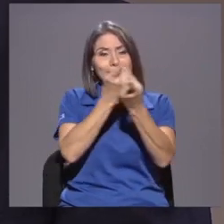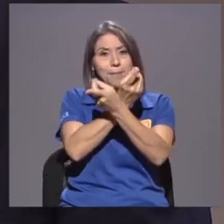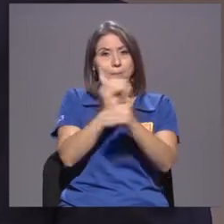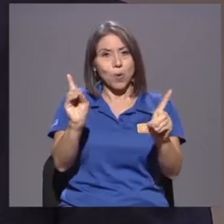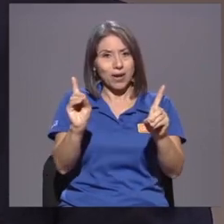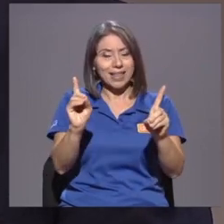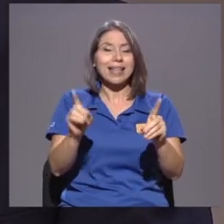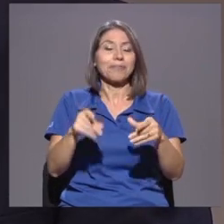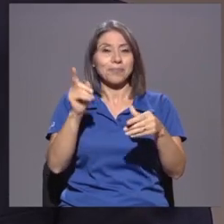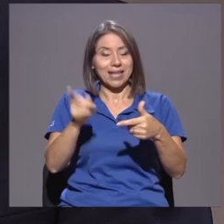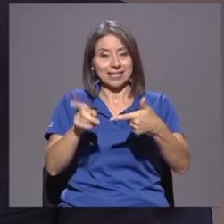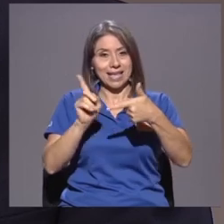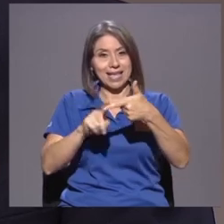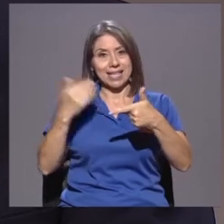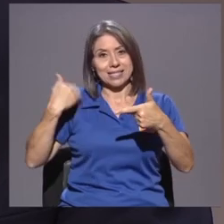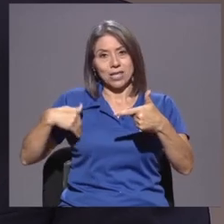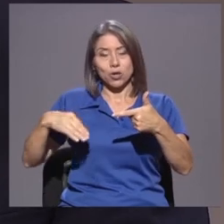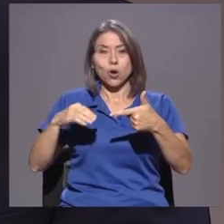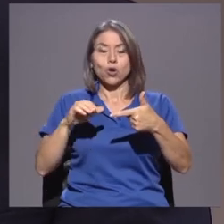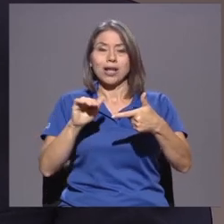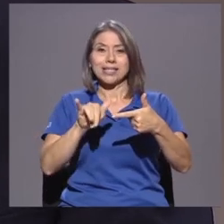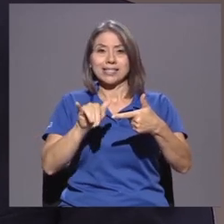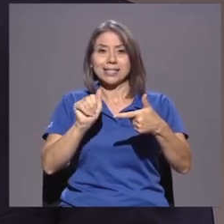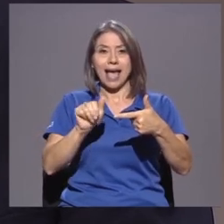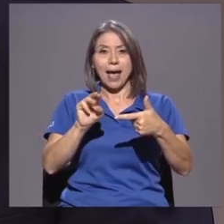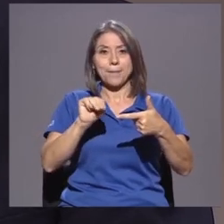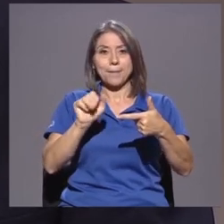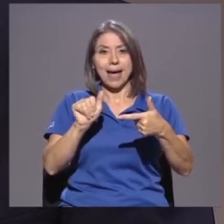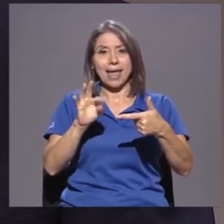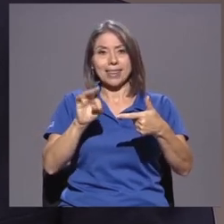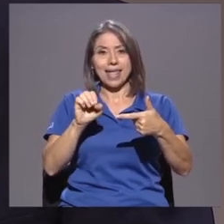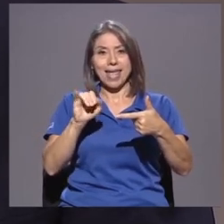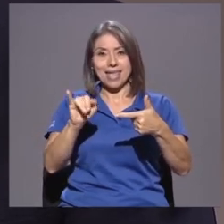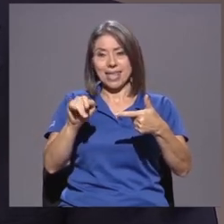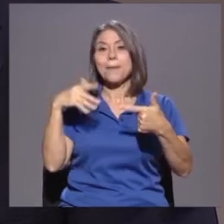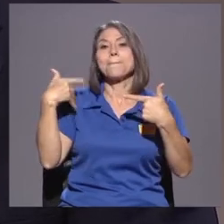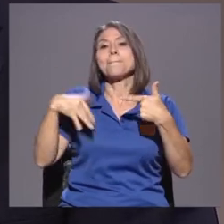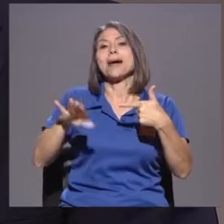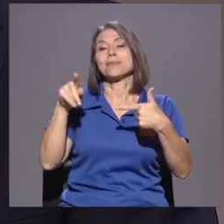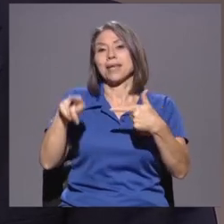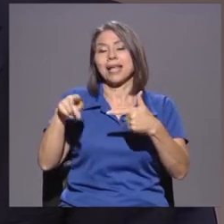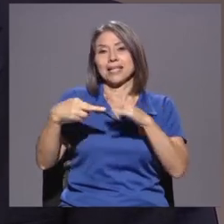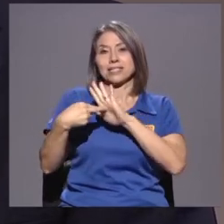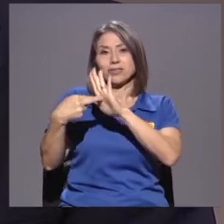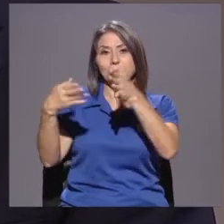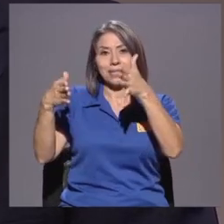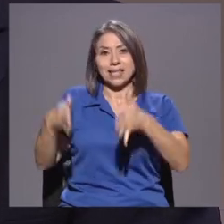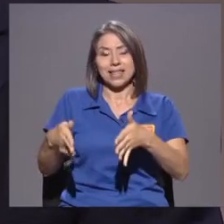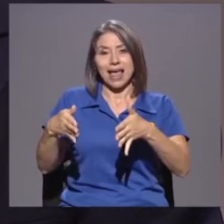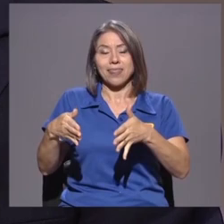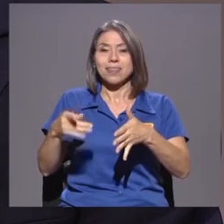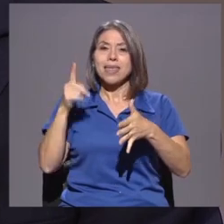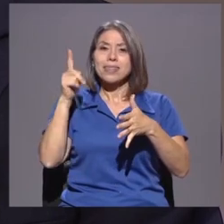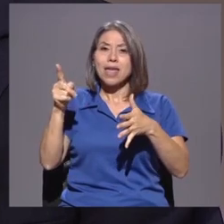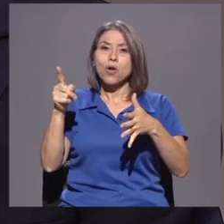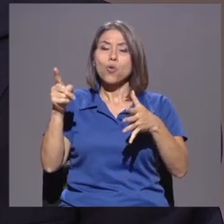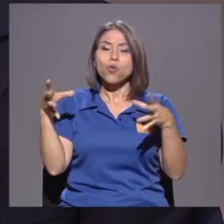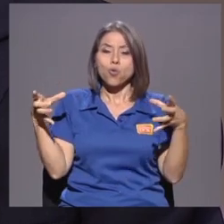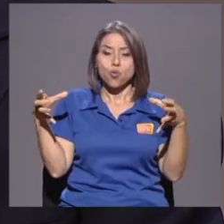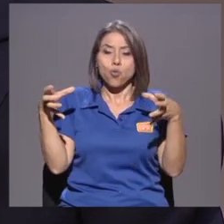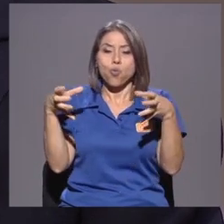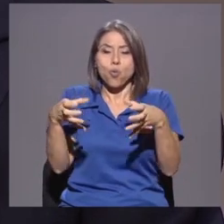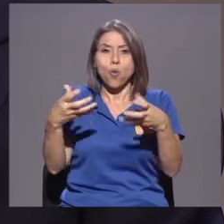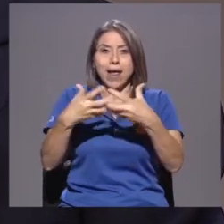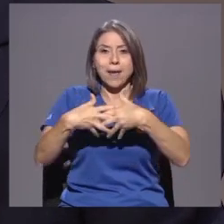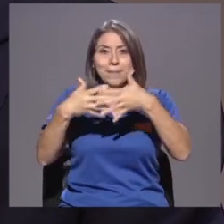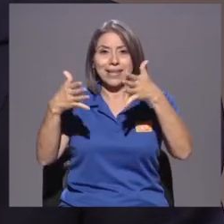y luego el señor llama t es más bien representante de un conjunto de empresarios y